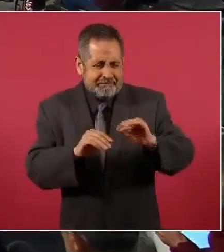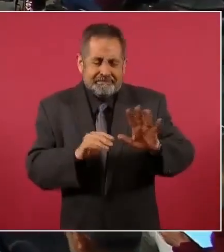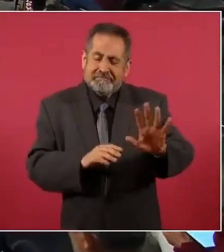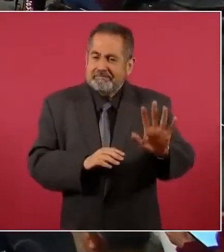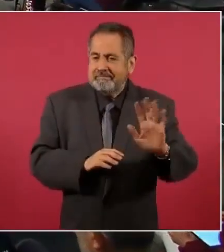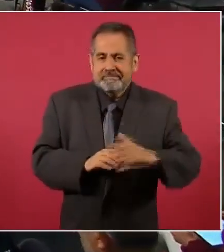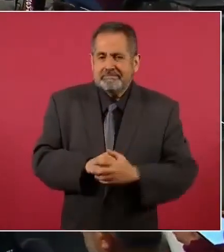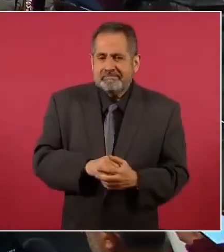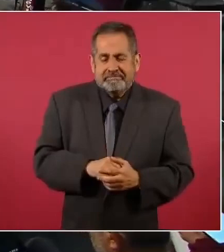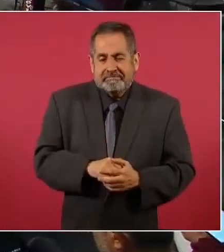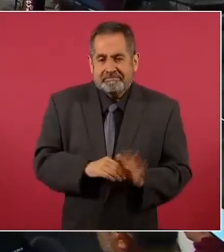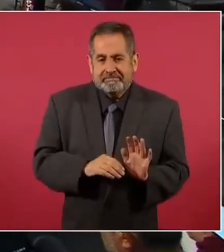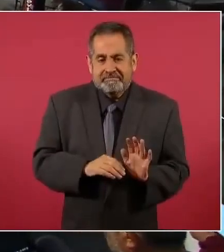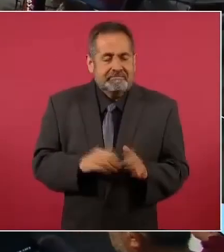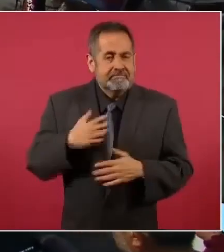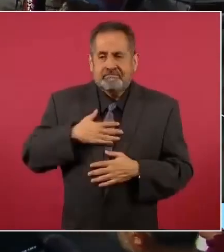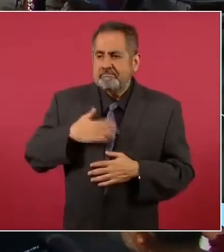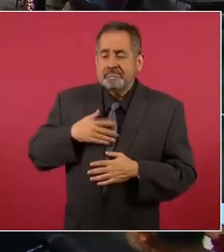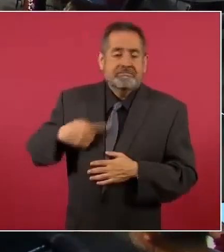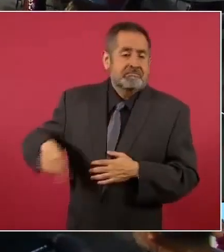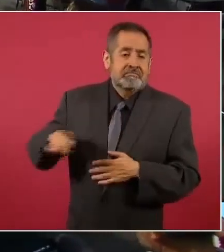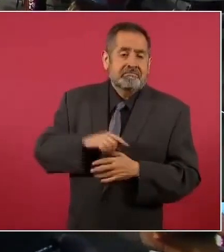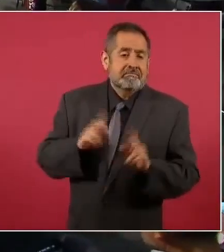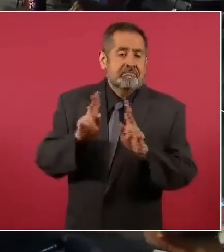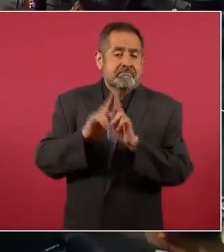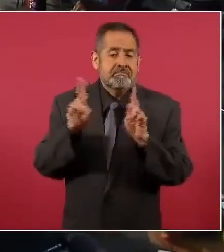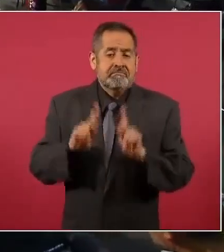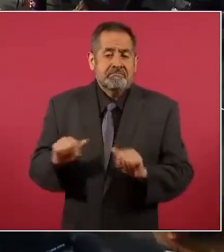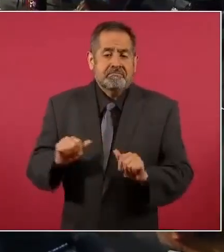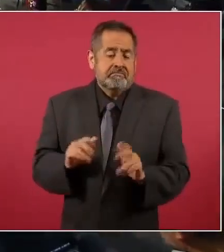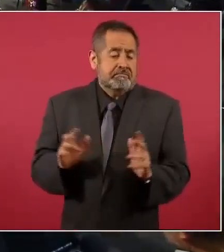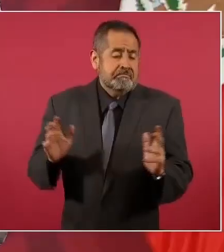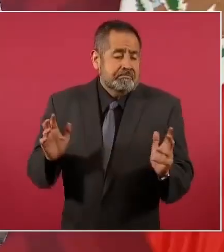nosotros somos gentes de paz.